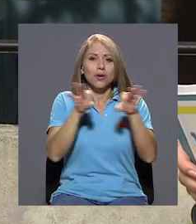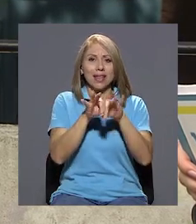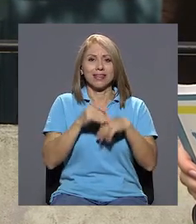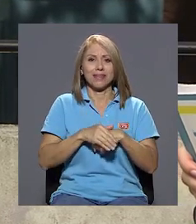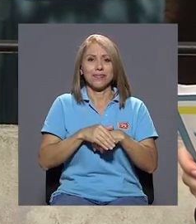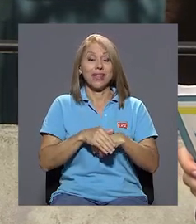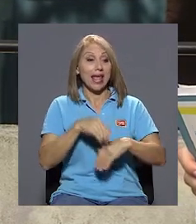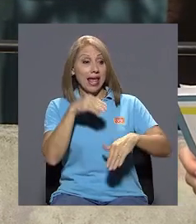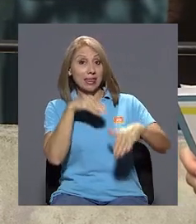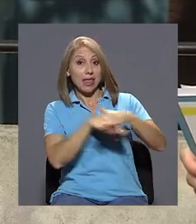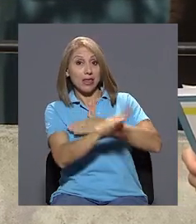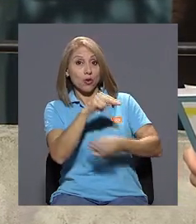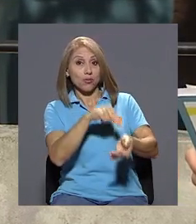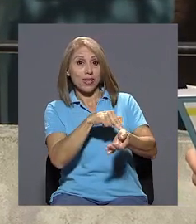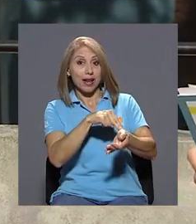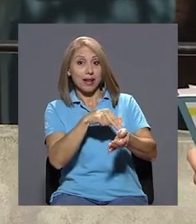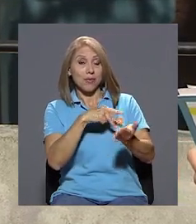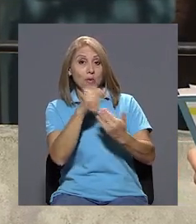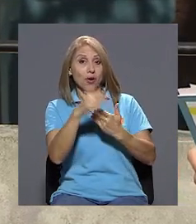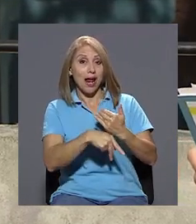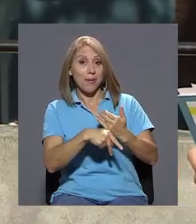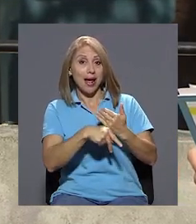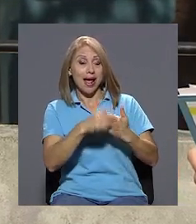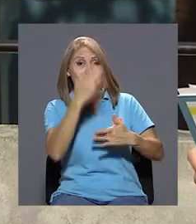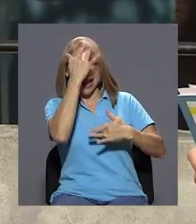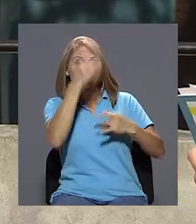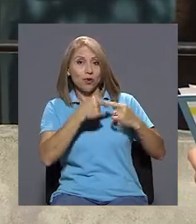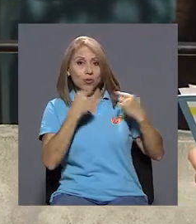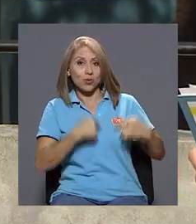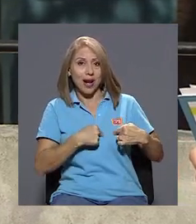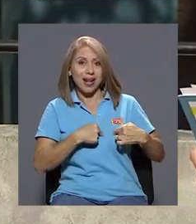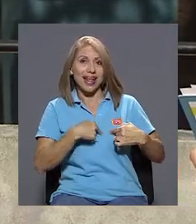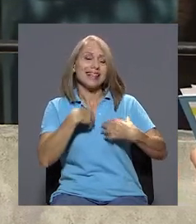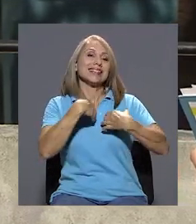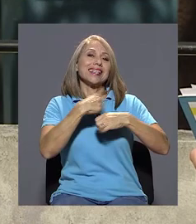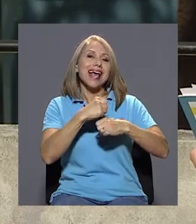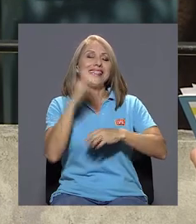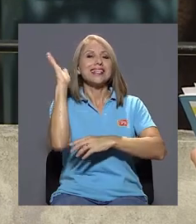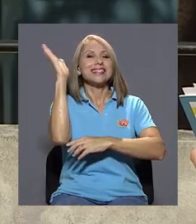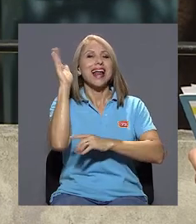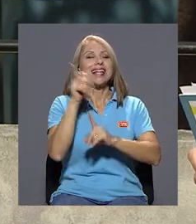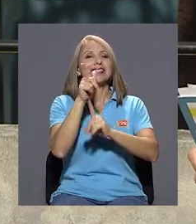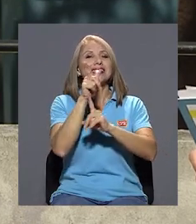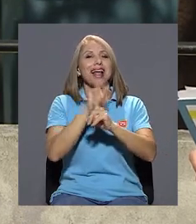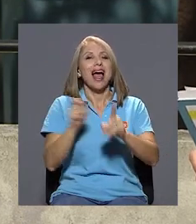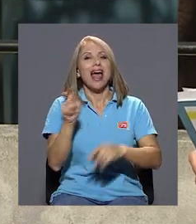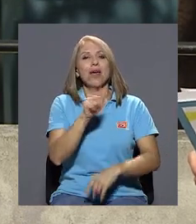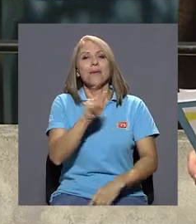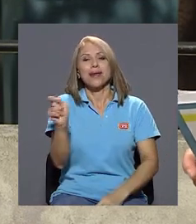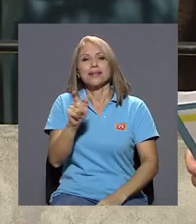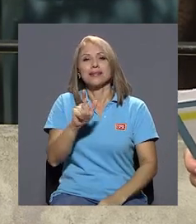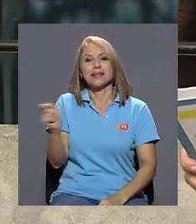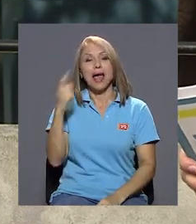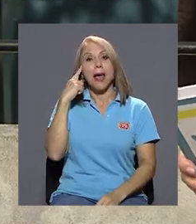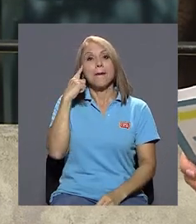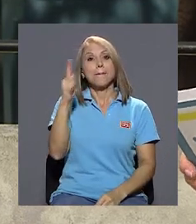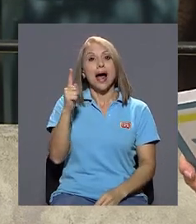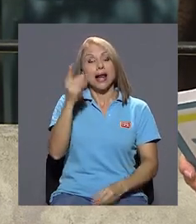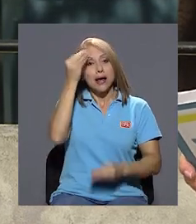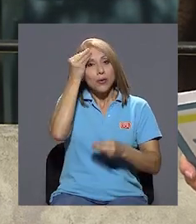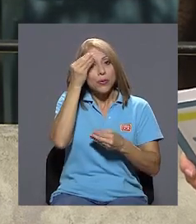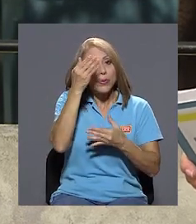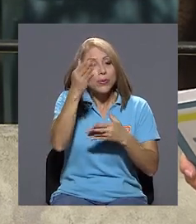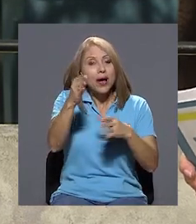Dentro del hospital, ¿verdad? El programa cardiovascular, se hacen charlas mensuales para preparar a los pacientes que vienen a operar, a